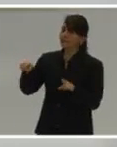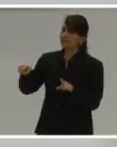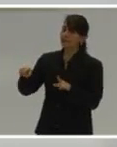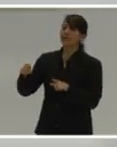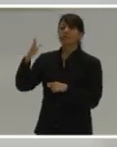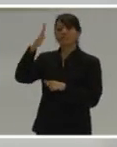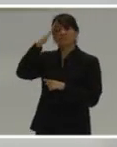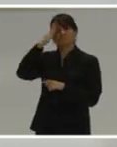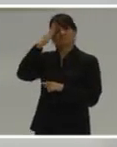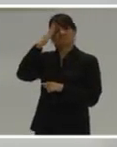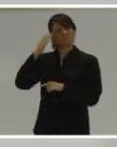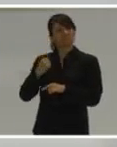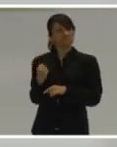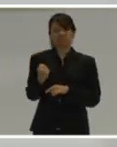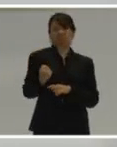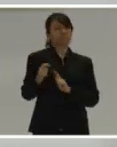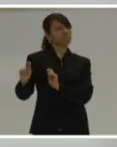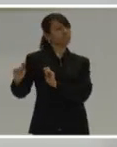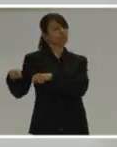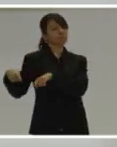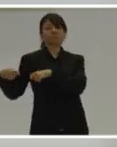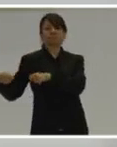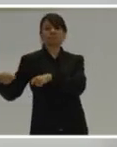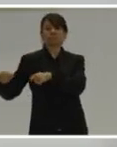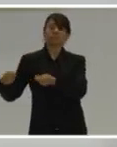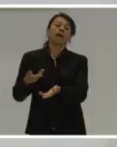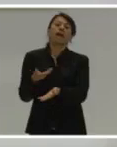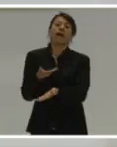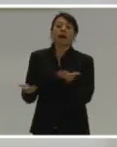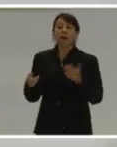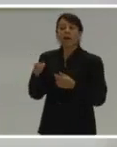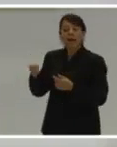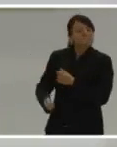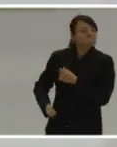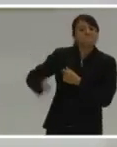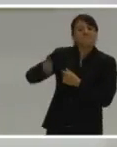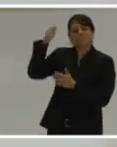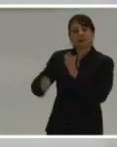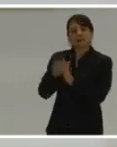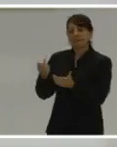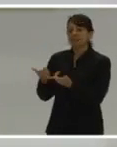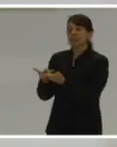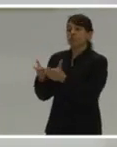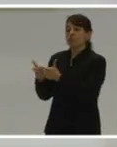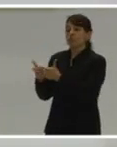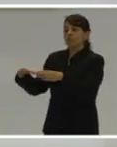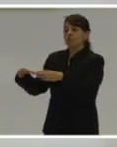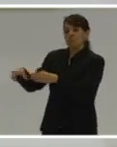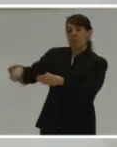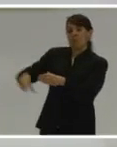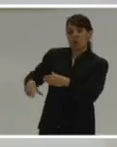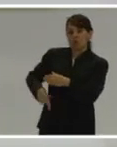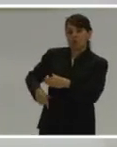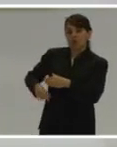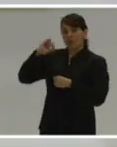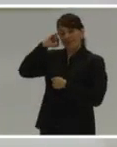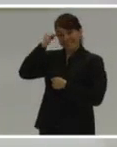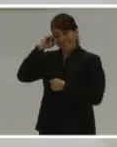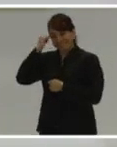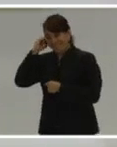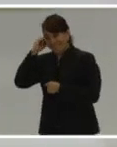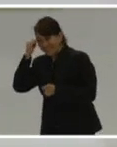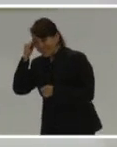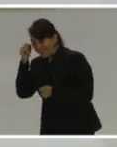experiencia ahora del primer gobierno indígena en la Amazonía, del gobierno indígena que es Charagua, bajo